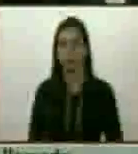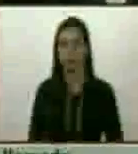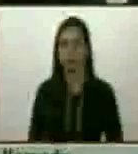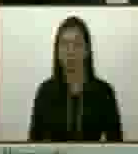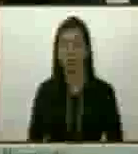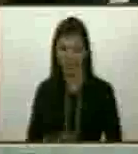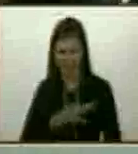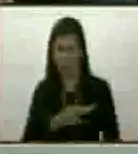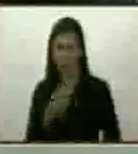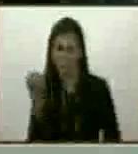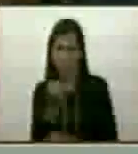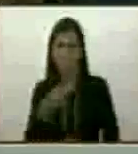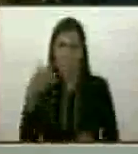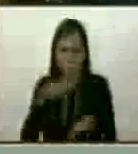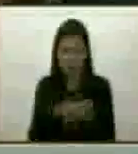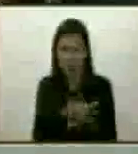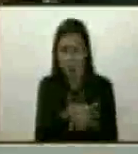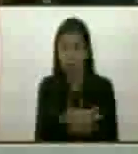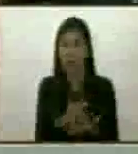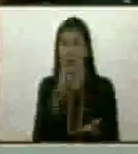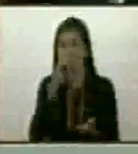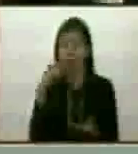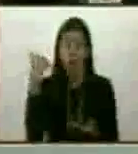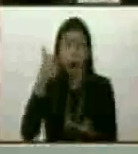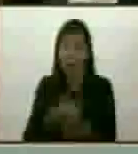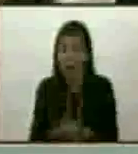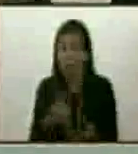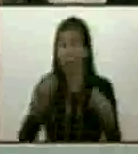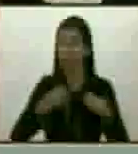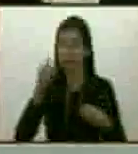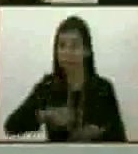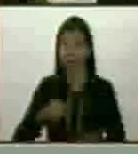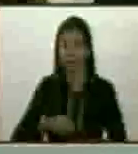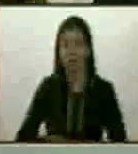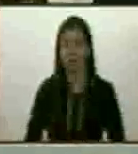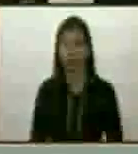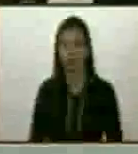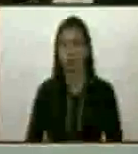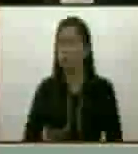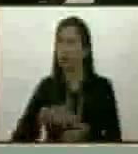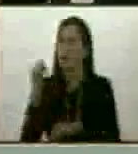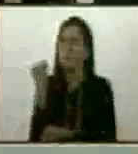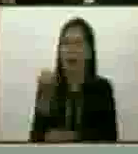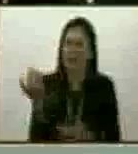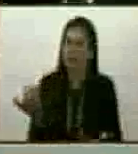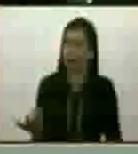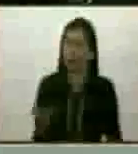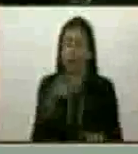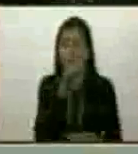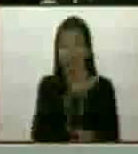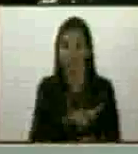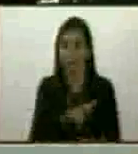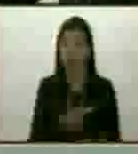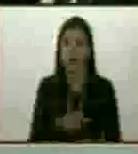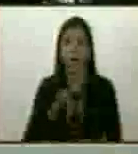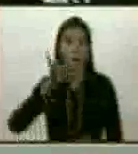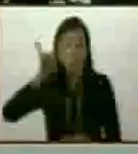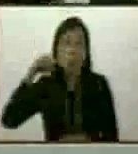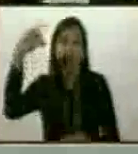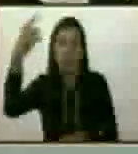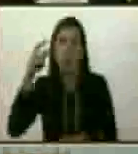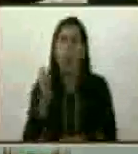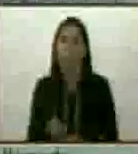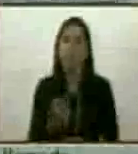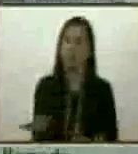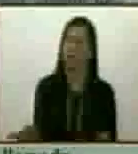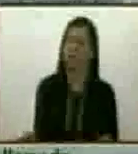que acaban de matar tenía muchísimos años en la California. Lo mataron y se jubilaba el lunes. Eso es horrible